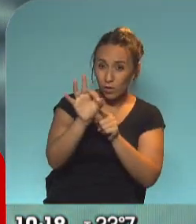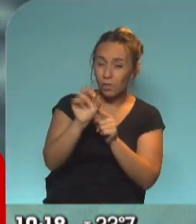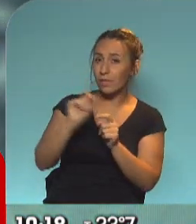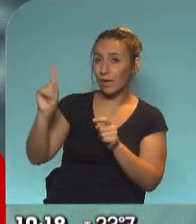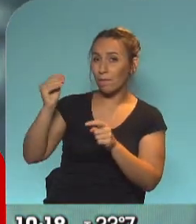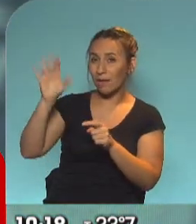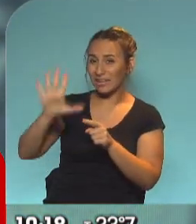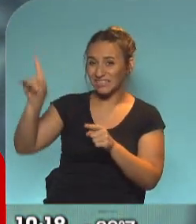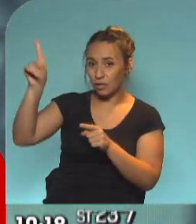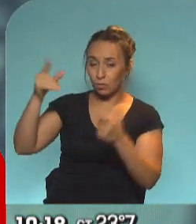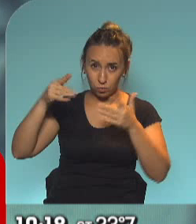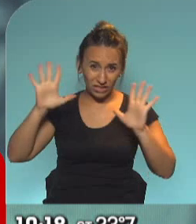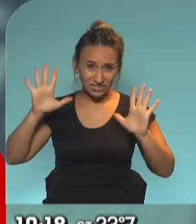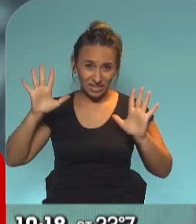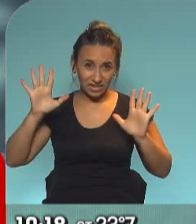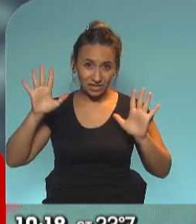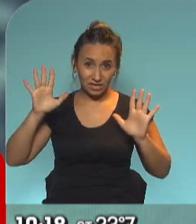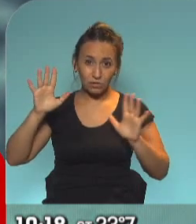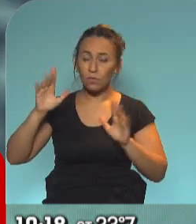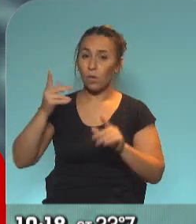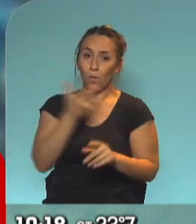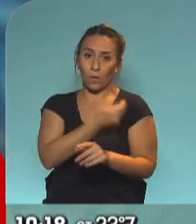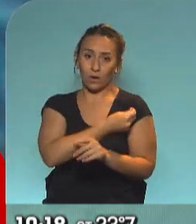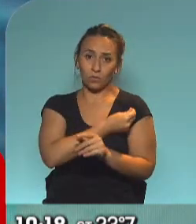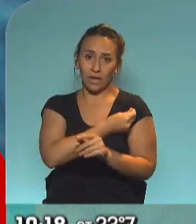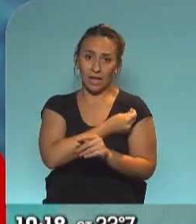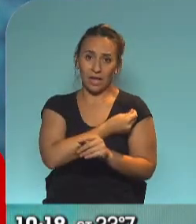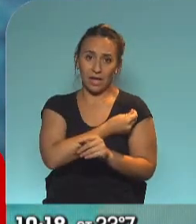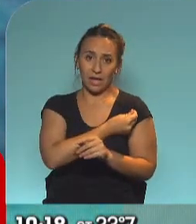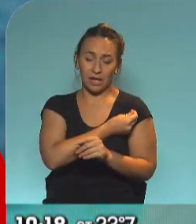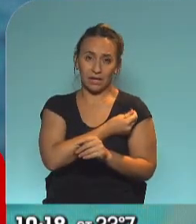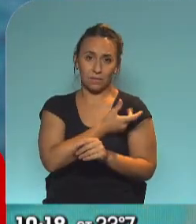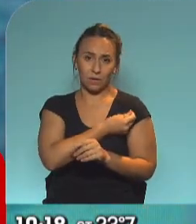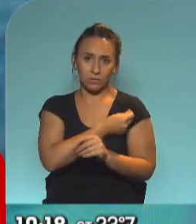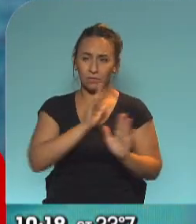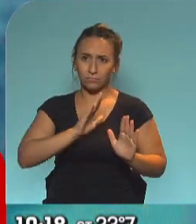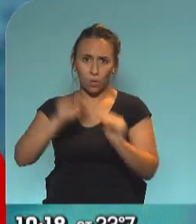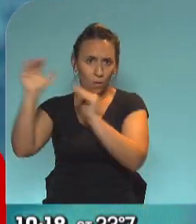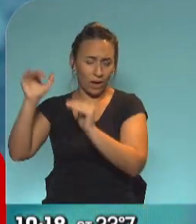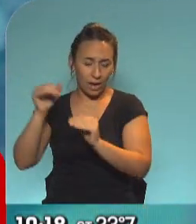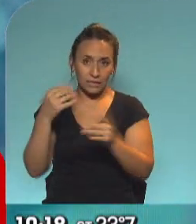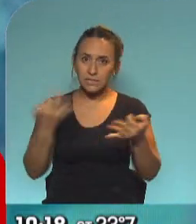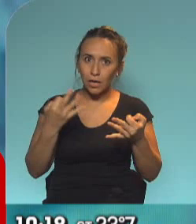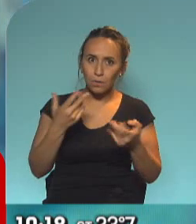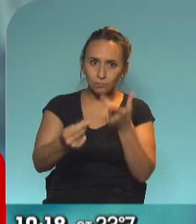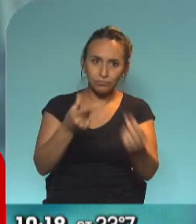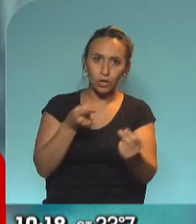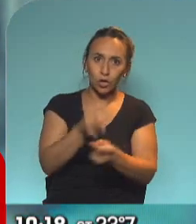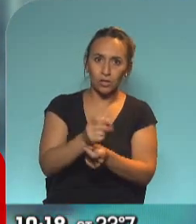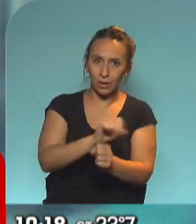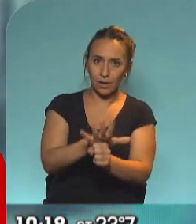Brasil, ¿podría llegar a ser compatible en ese caso las vacunas que están en este momento en circulación o que se comenzaron a aplicar? Mire, yo creo que,